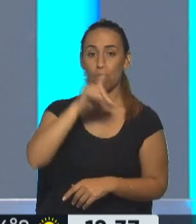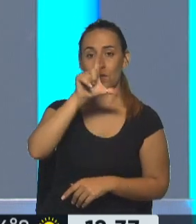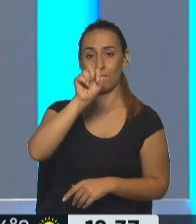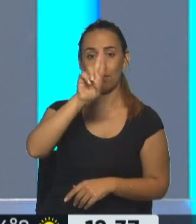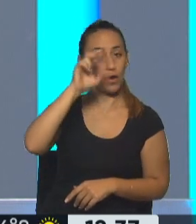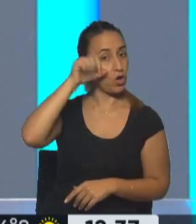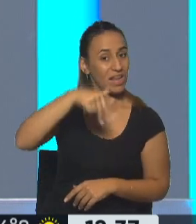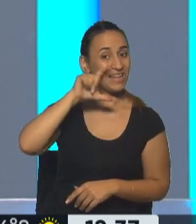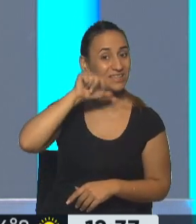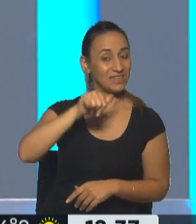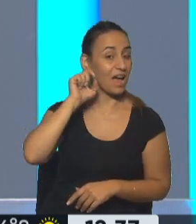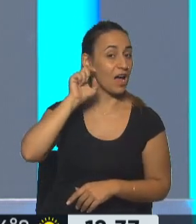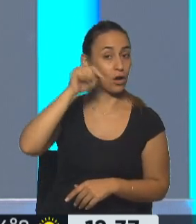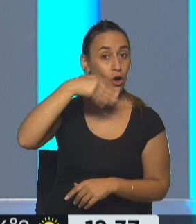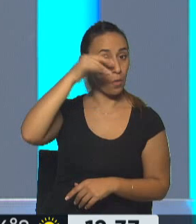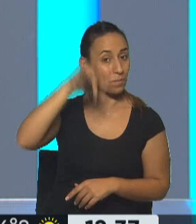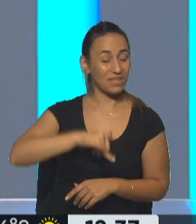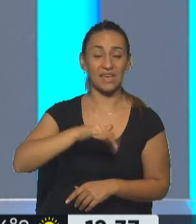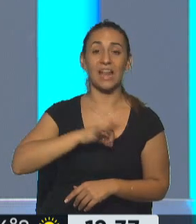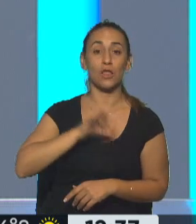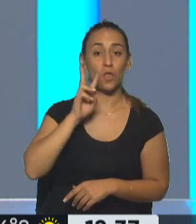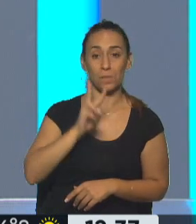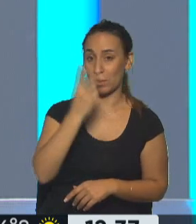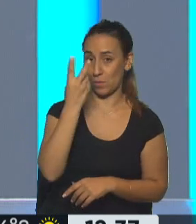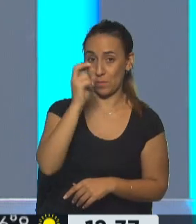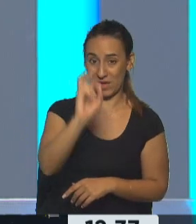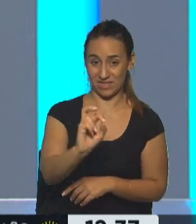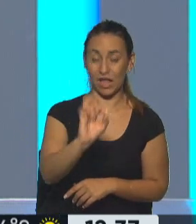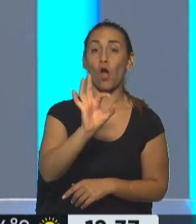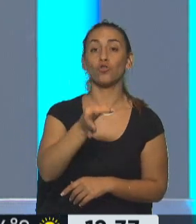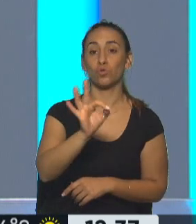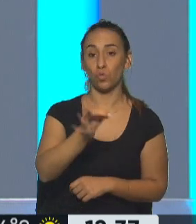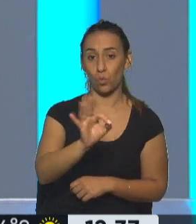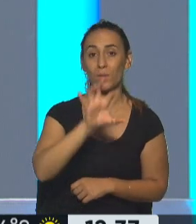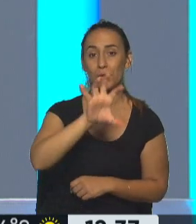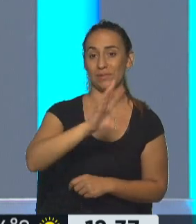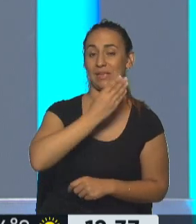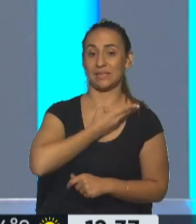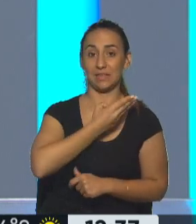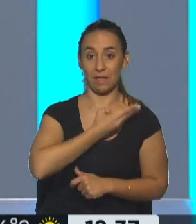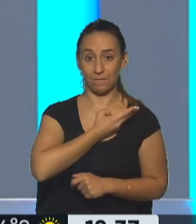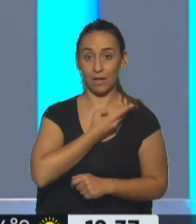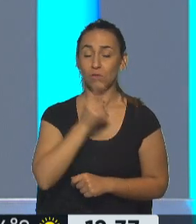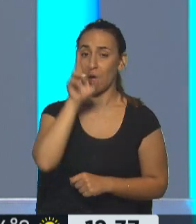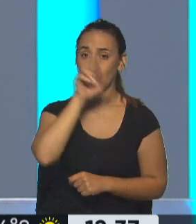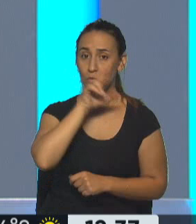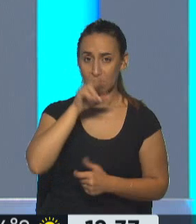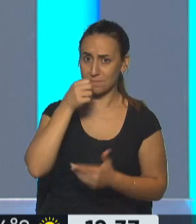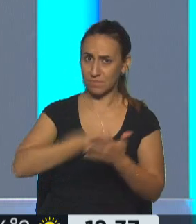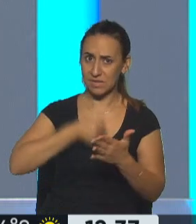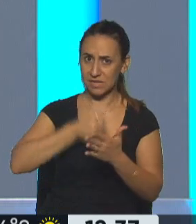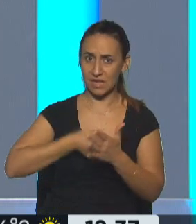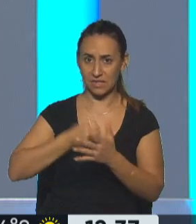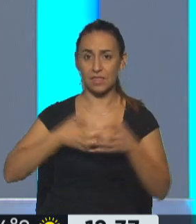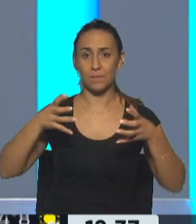del 2020 en plena pandemia en San Jorge provincia de Santa Fe una activa militante del partido